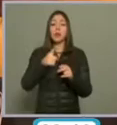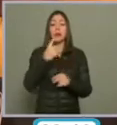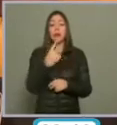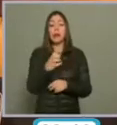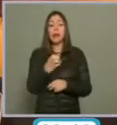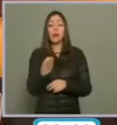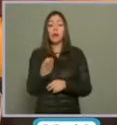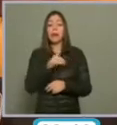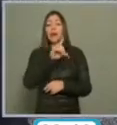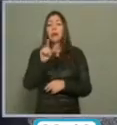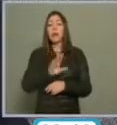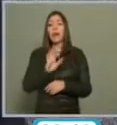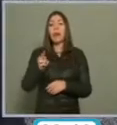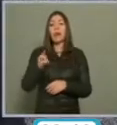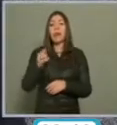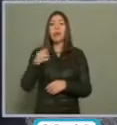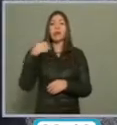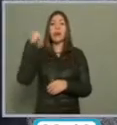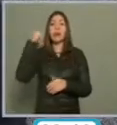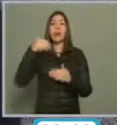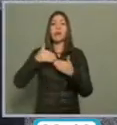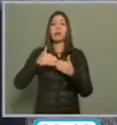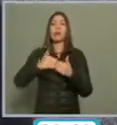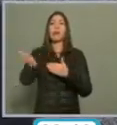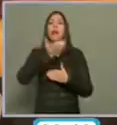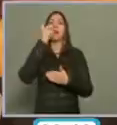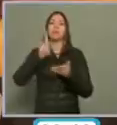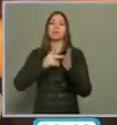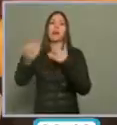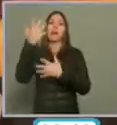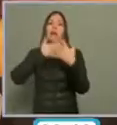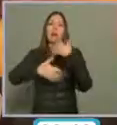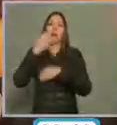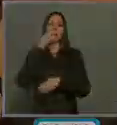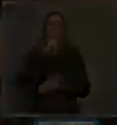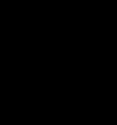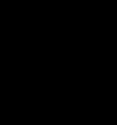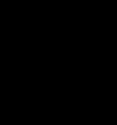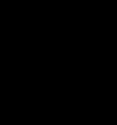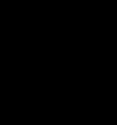meses y a partir del tercero vuelve a los hábitos anteriores. Muy bien. Muy bien, pues doctor Es un Hugo gusto. Plata, muchísimas gracias.